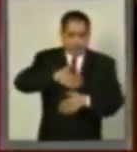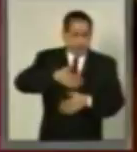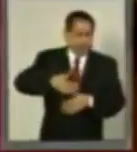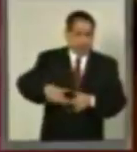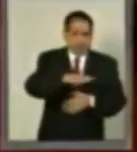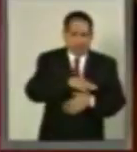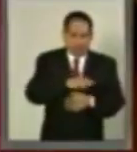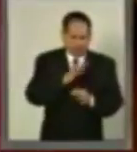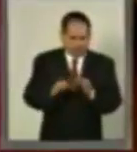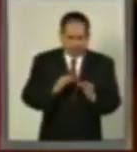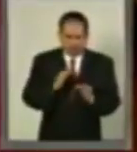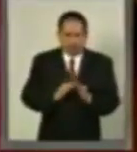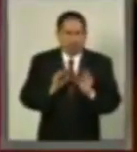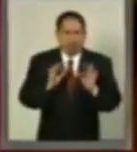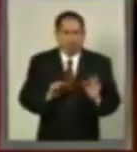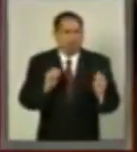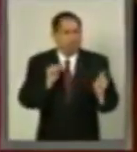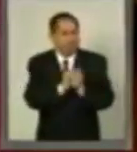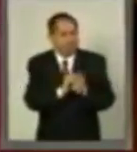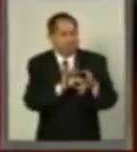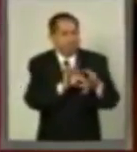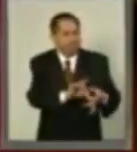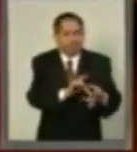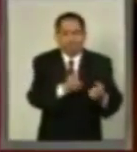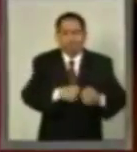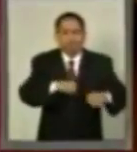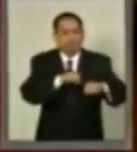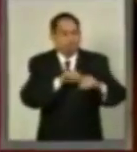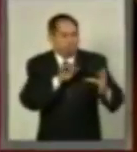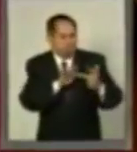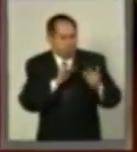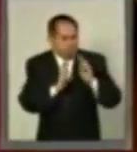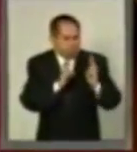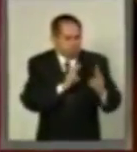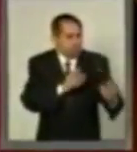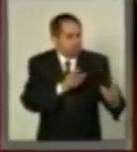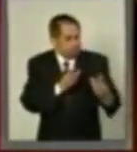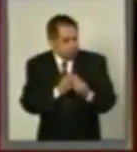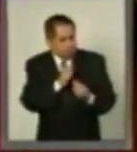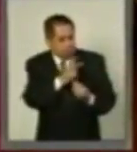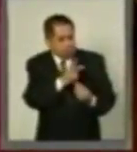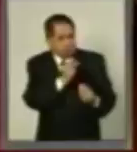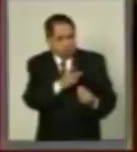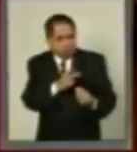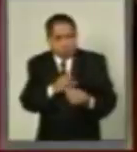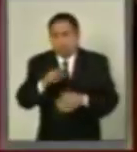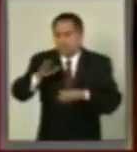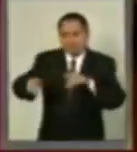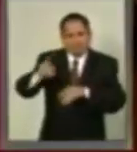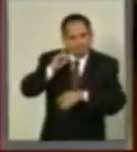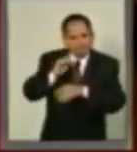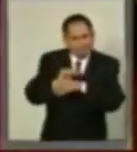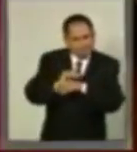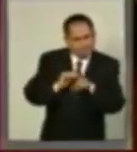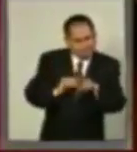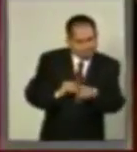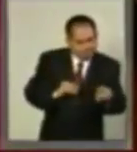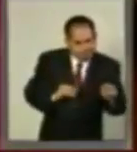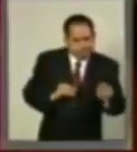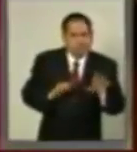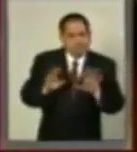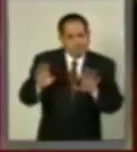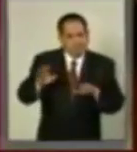están construidas con la sociedad. Esa sociedad que luego no se escucha, senador. Esa